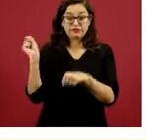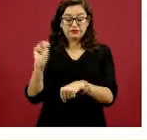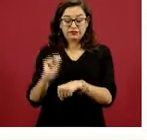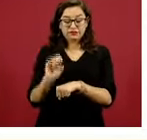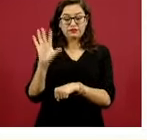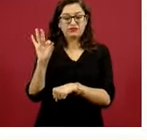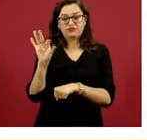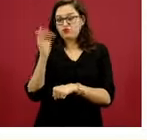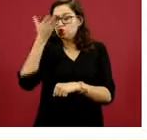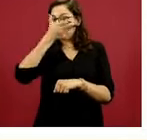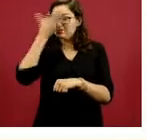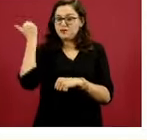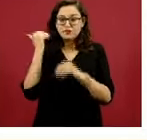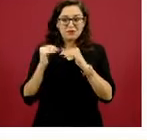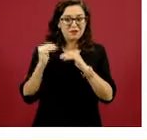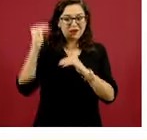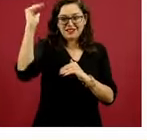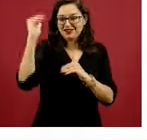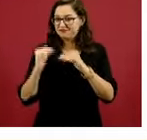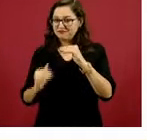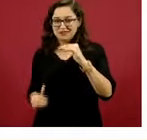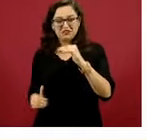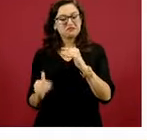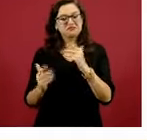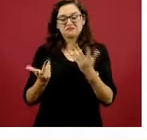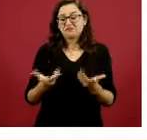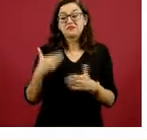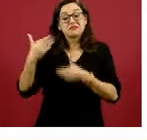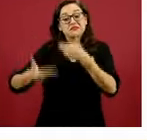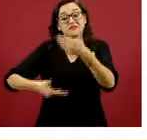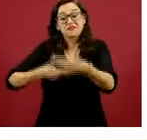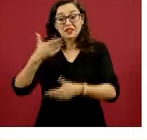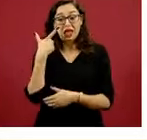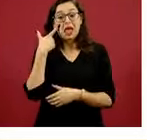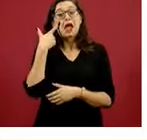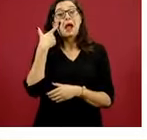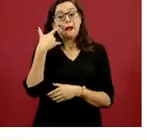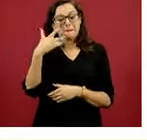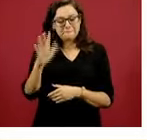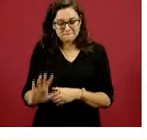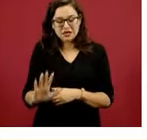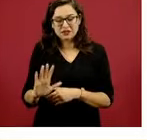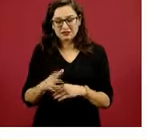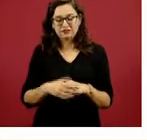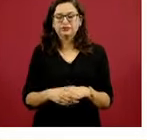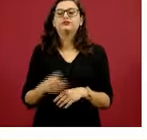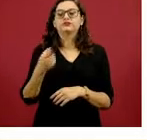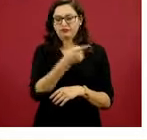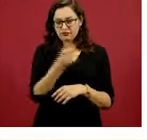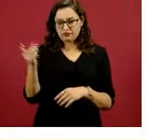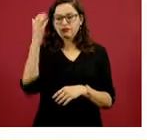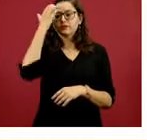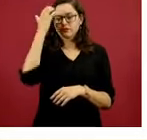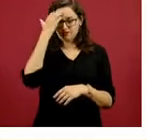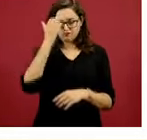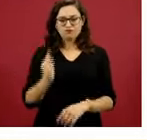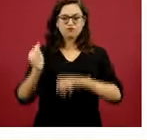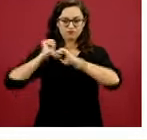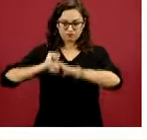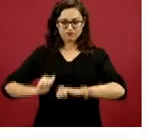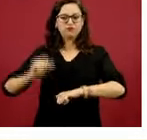es difícil saber cómo se va a reflejar en las próximas semanas. Y ya iremos viendo, y esto también lo conocen perfectamente las